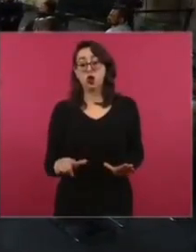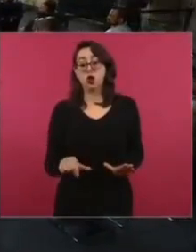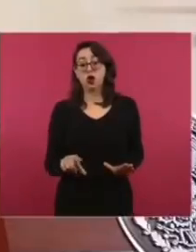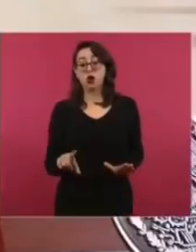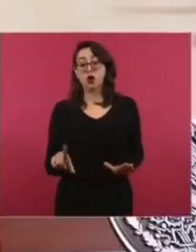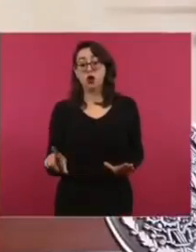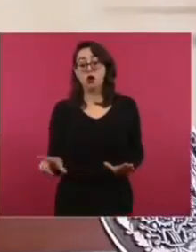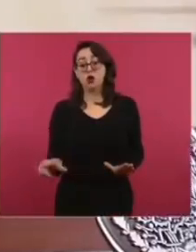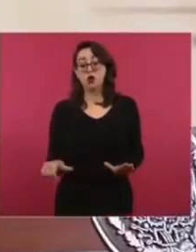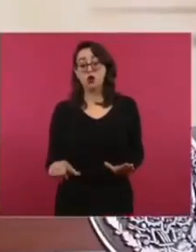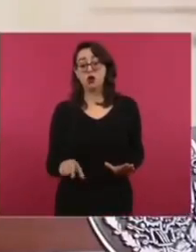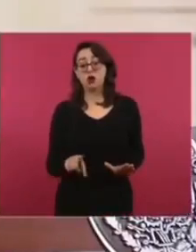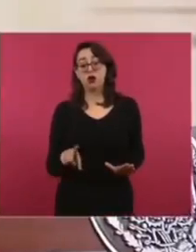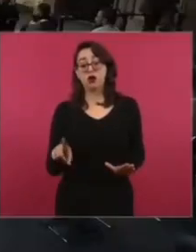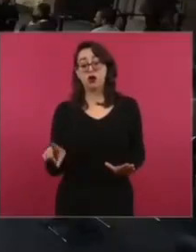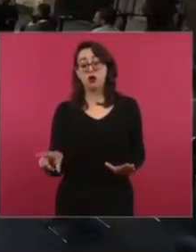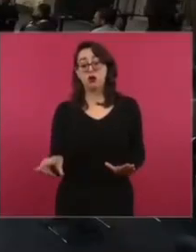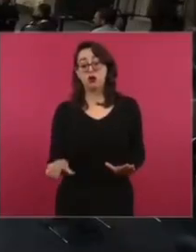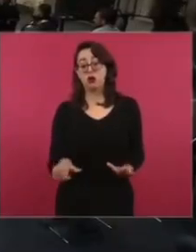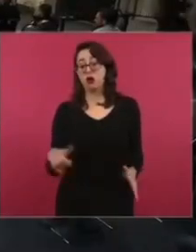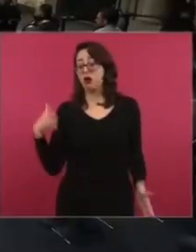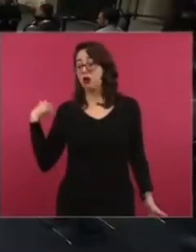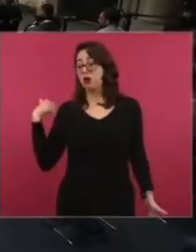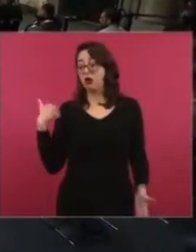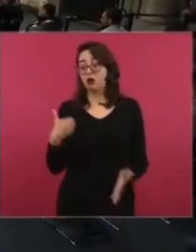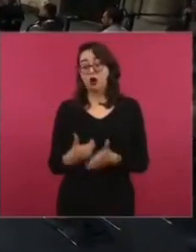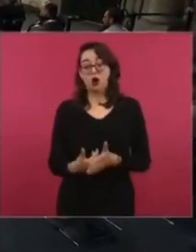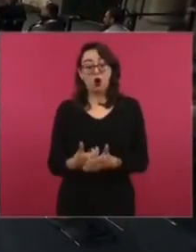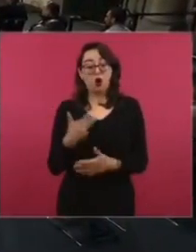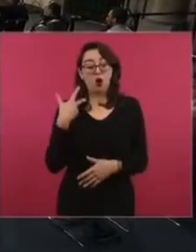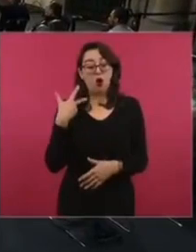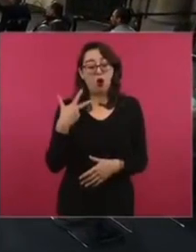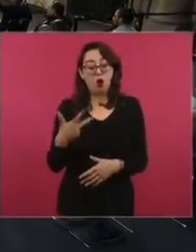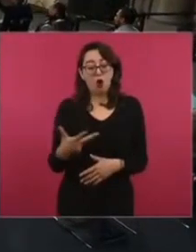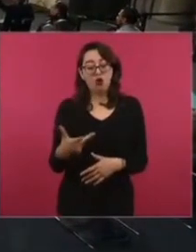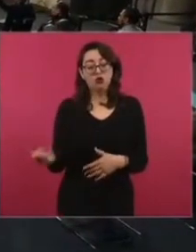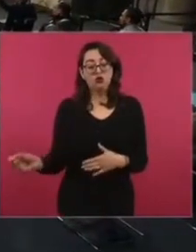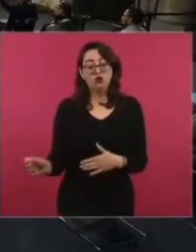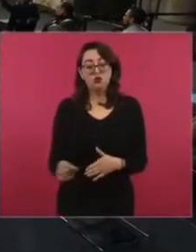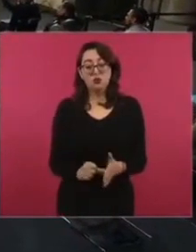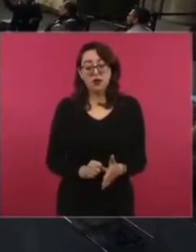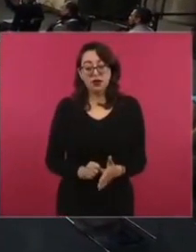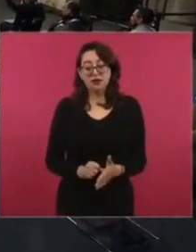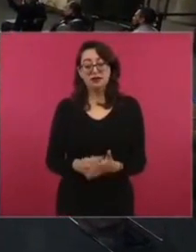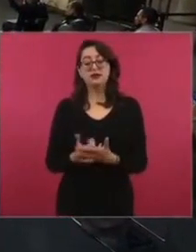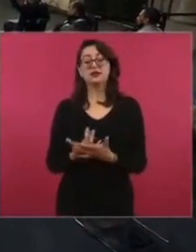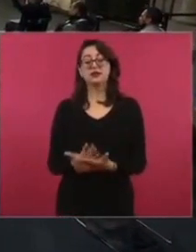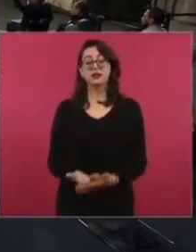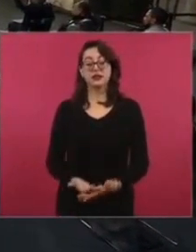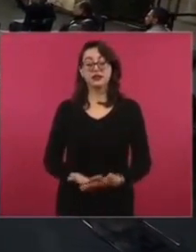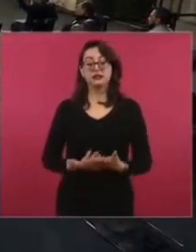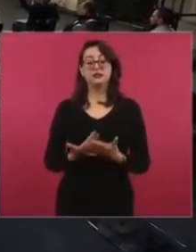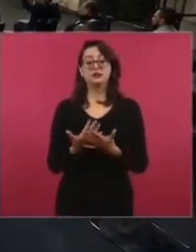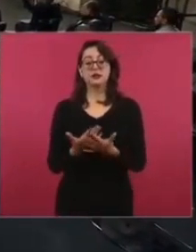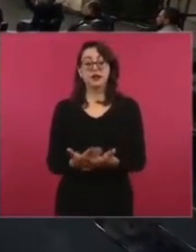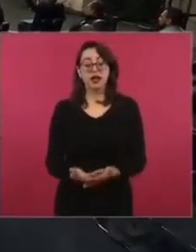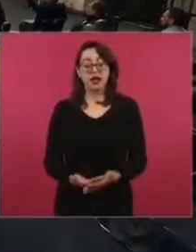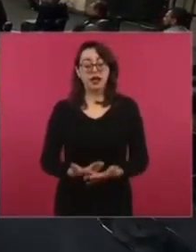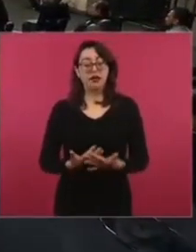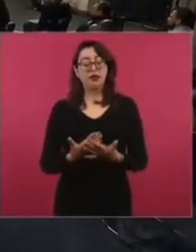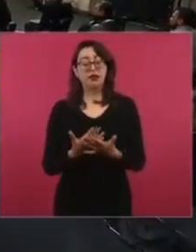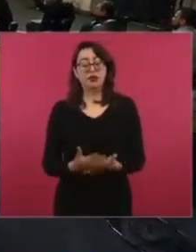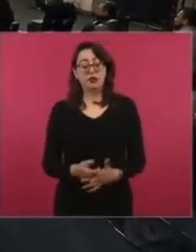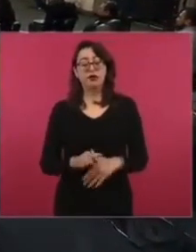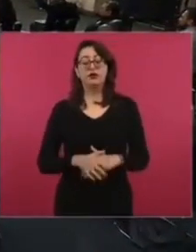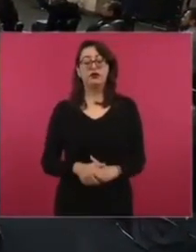Aguilar ex presidente de la suprema corte de justicia de la nación también amigo íntimo de Felipe Calderón qué fue lo que hizo pues le